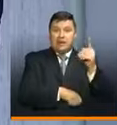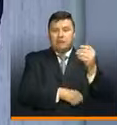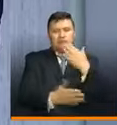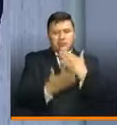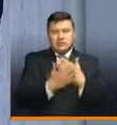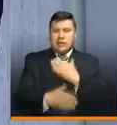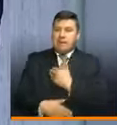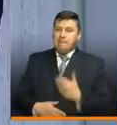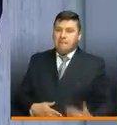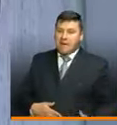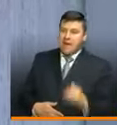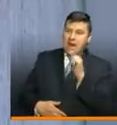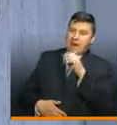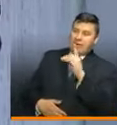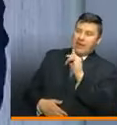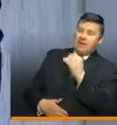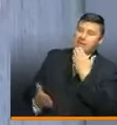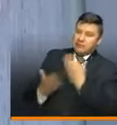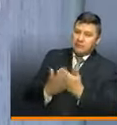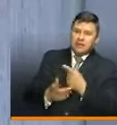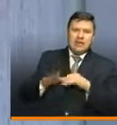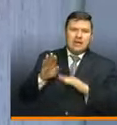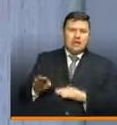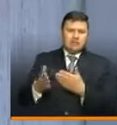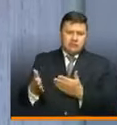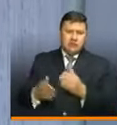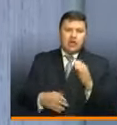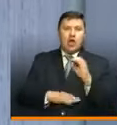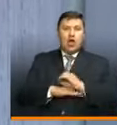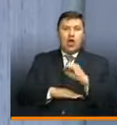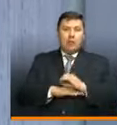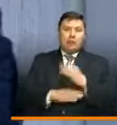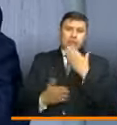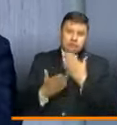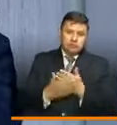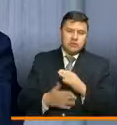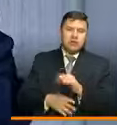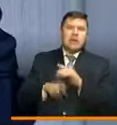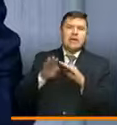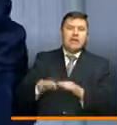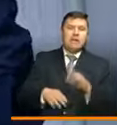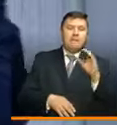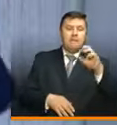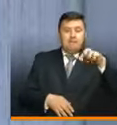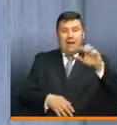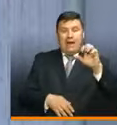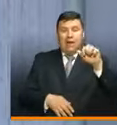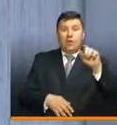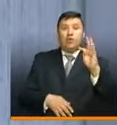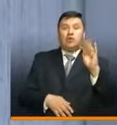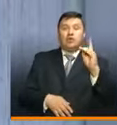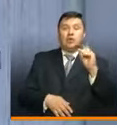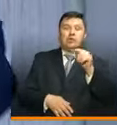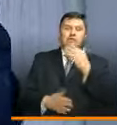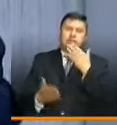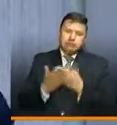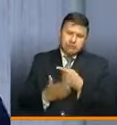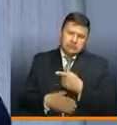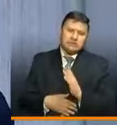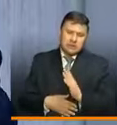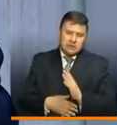al Presidente de la ANDI, a la representante de la OPS, también a la representante del PNUD y a todos los que nos